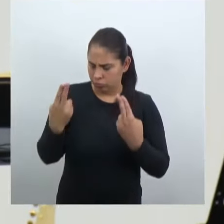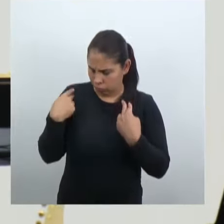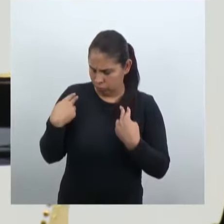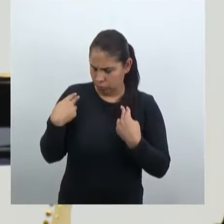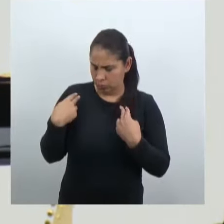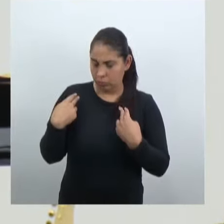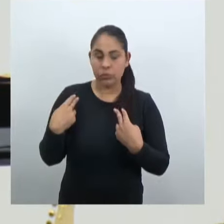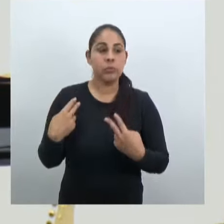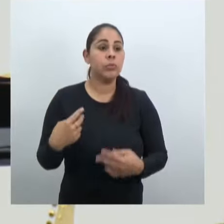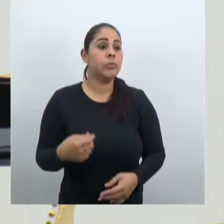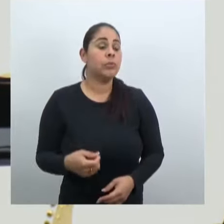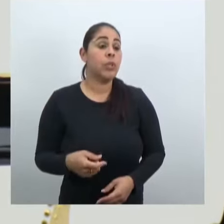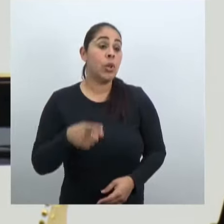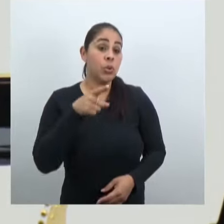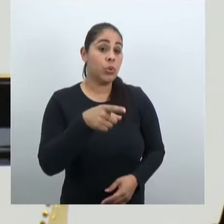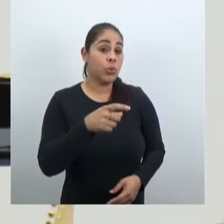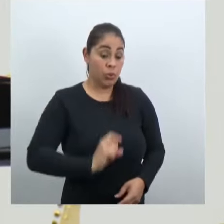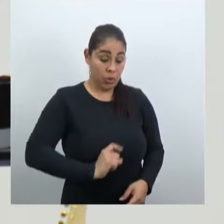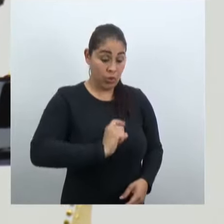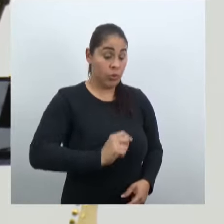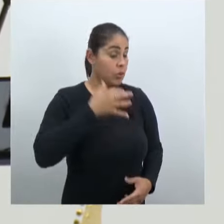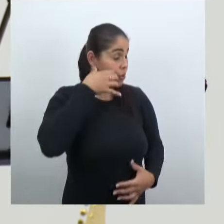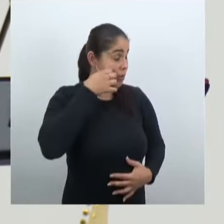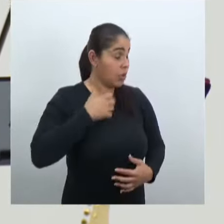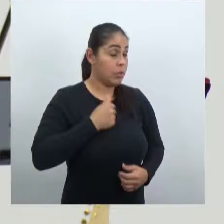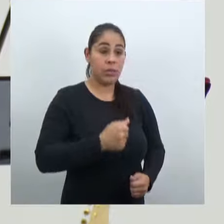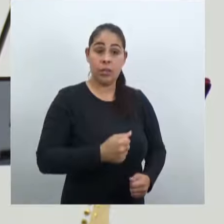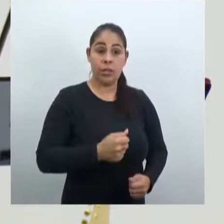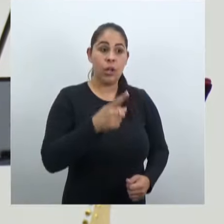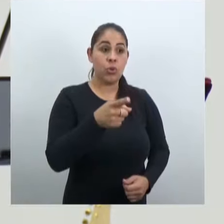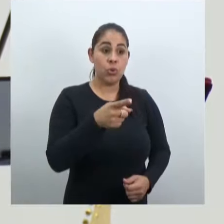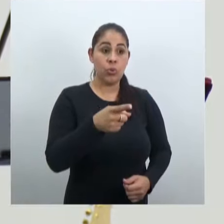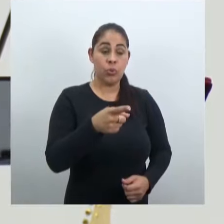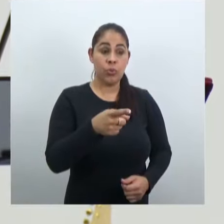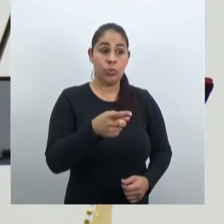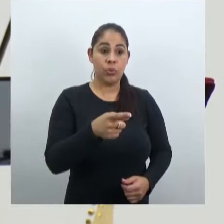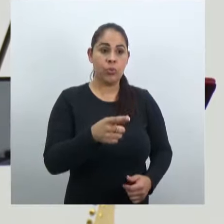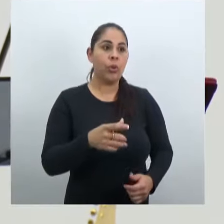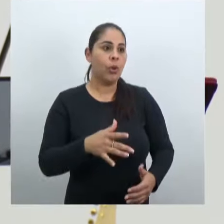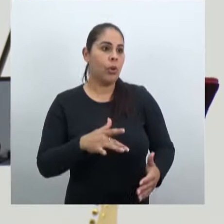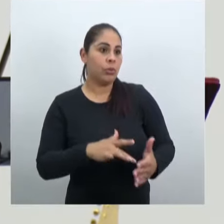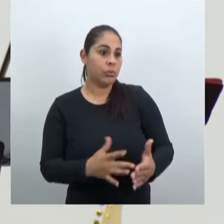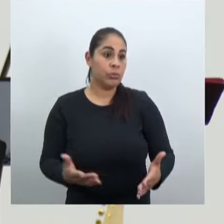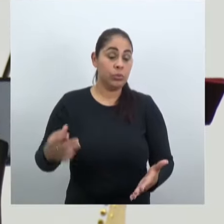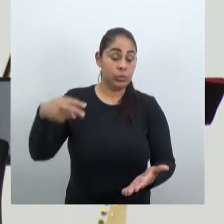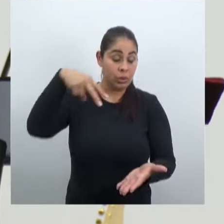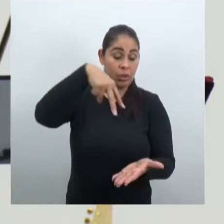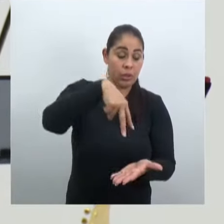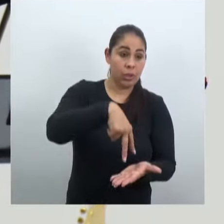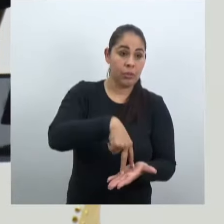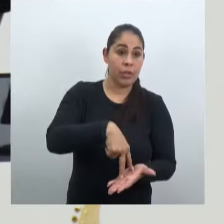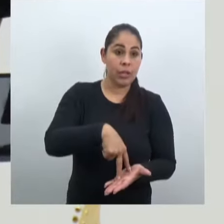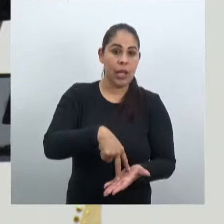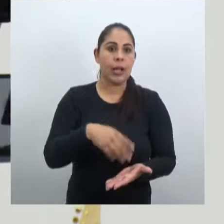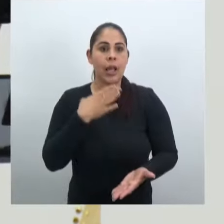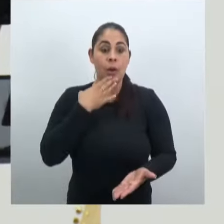una persona con autoestima sana, puedes levantarte como Jesucristo en la última noche y lavarle los pies porque